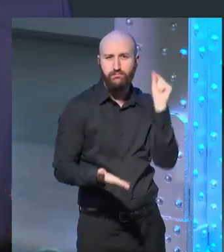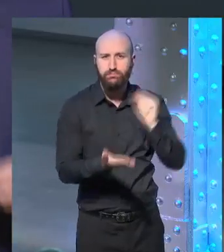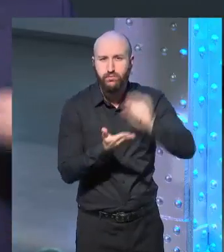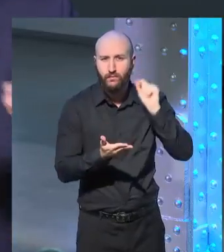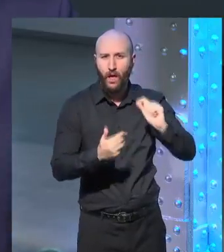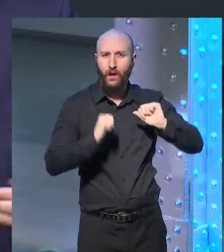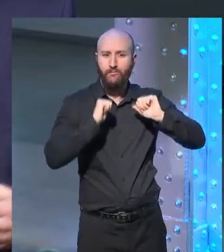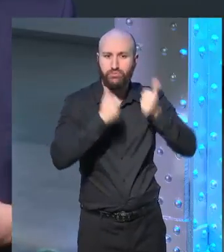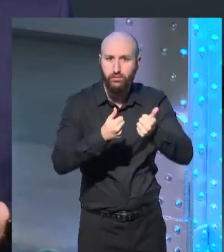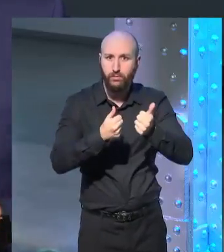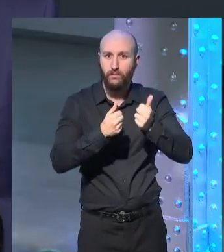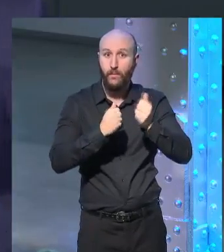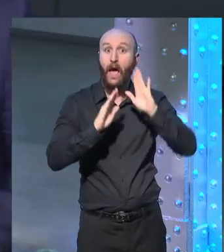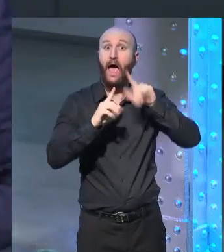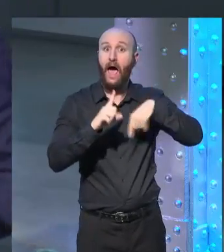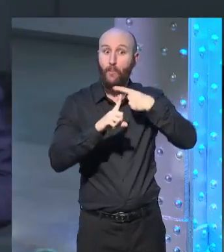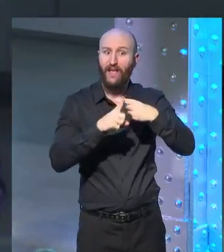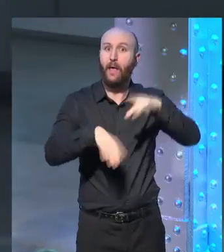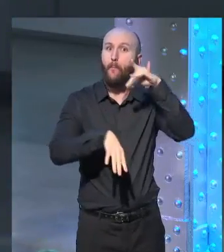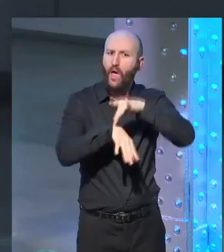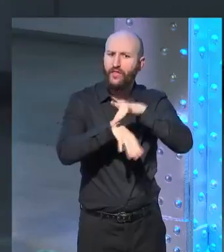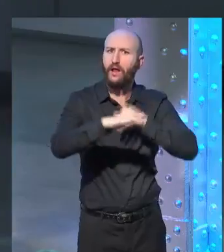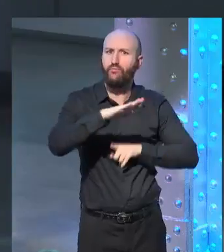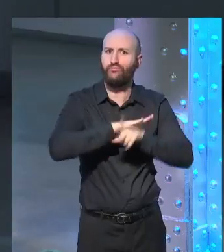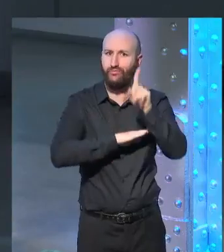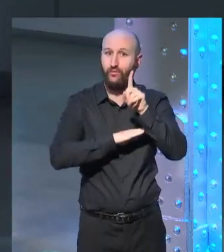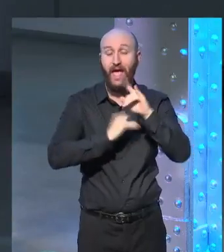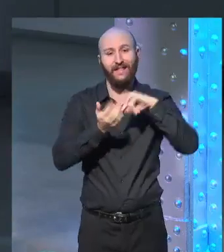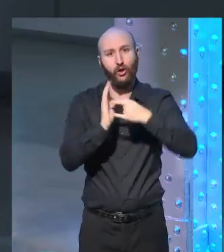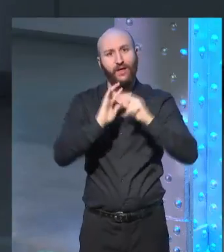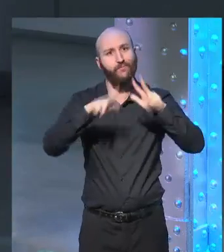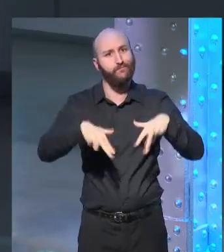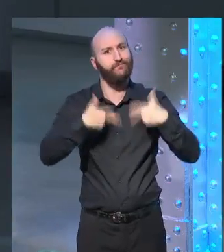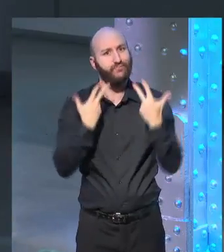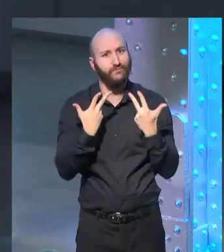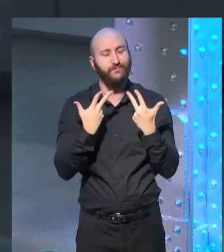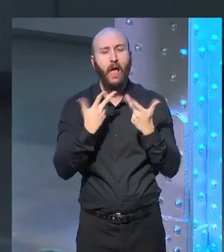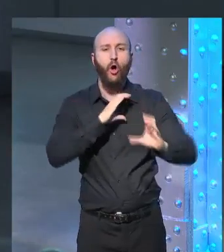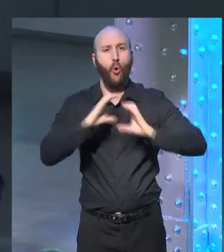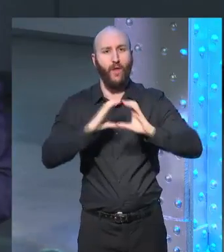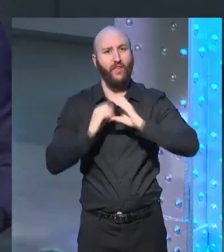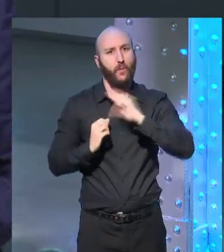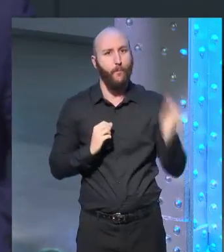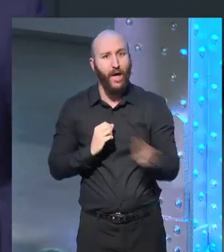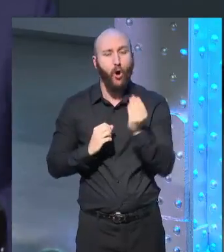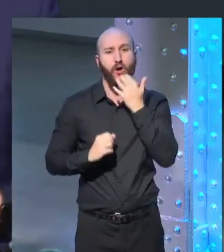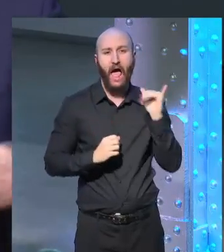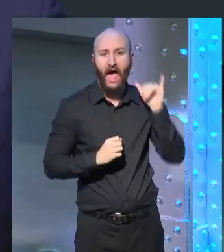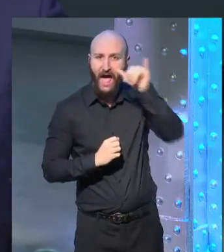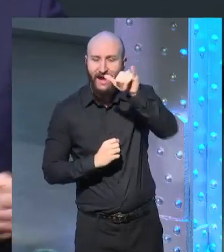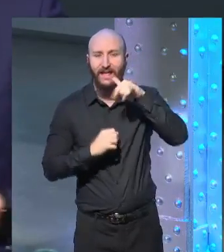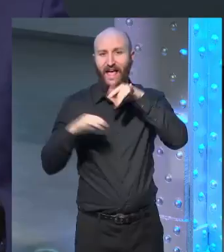inicial y, por tanto, avanzar en la medicina. La tecnología nos permite también mejorar en las comunicaciones aéreas,